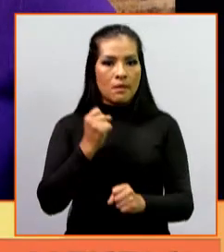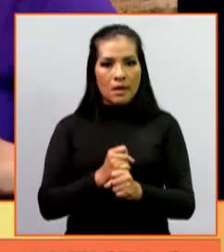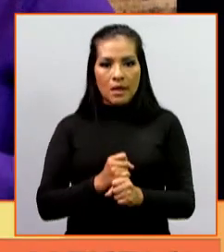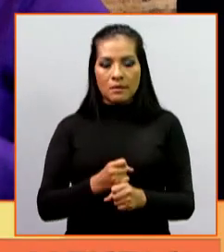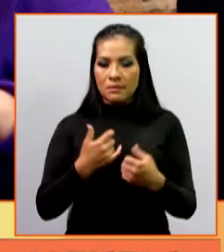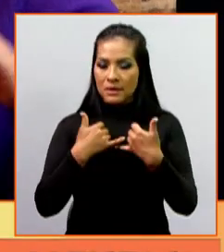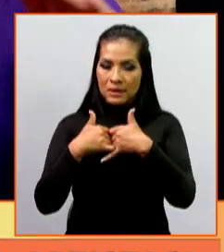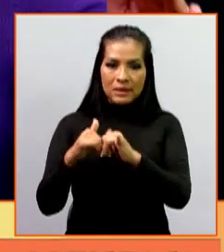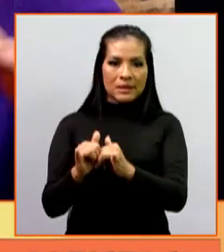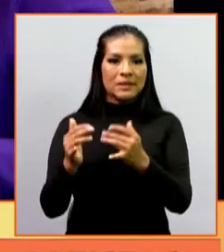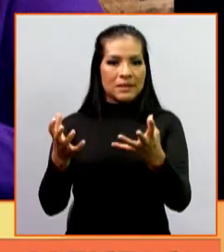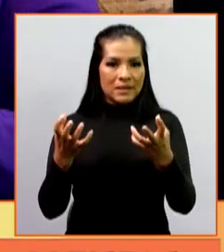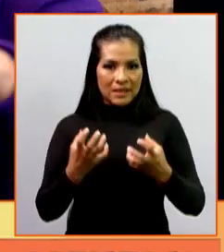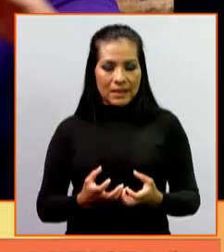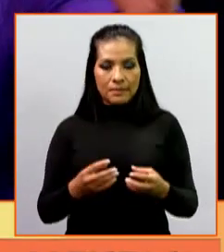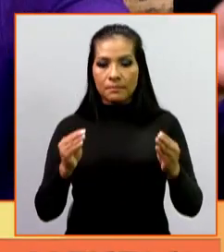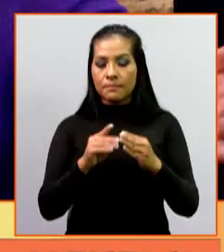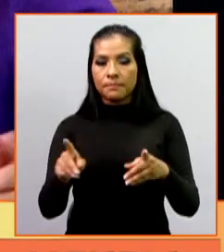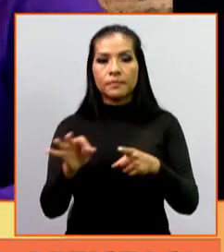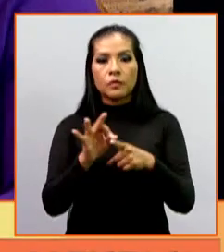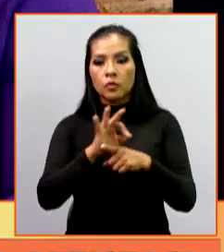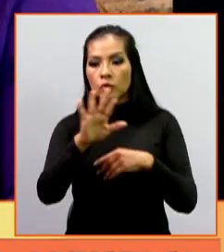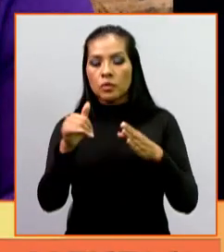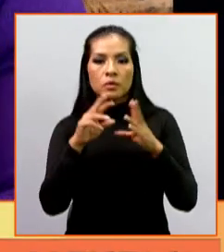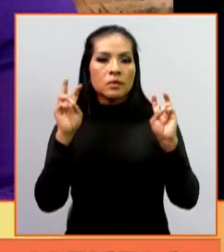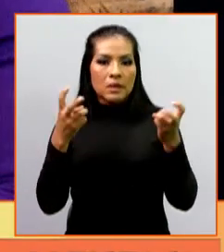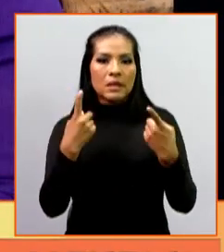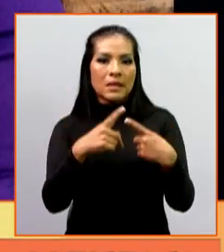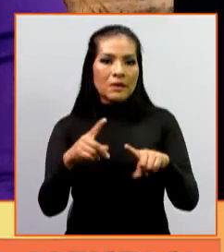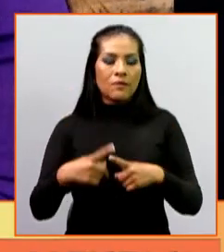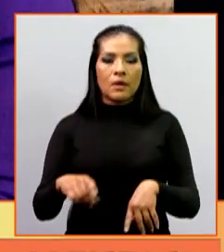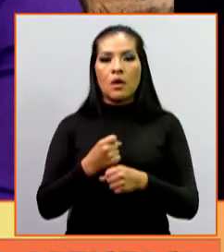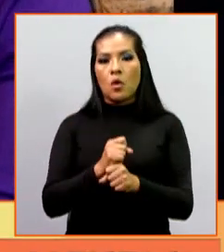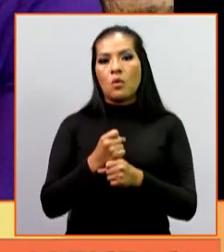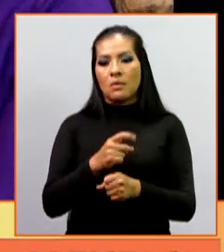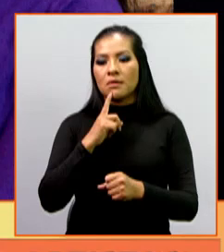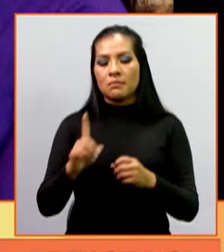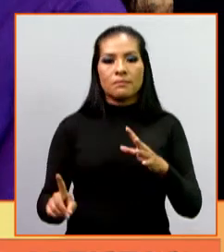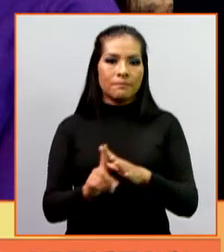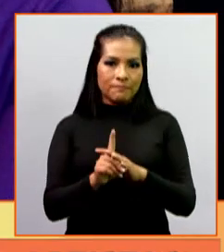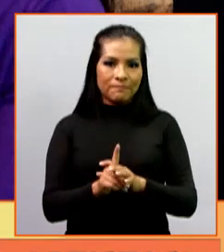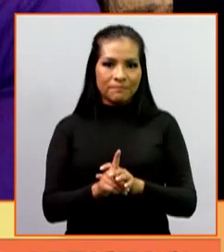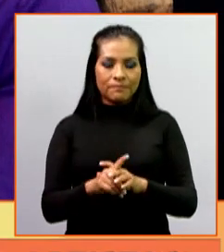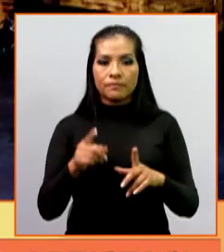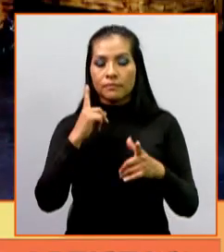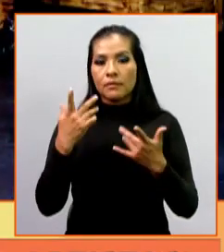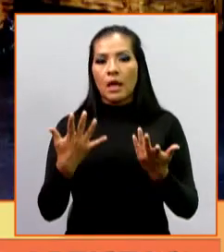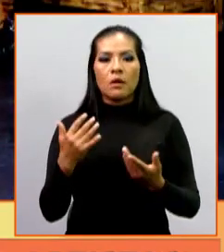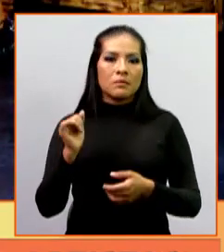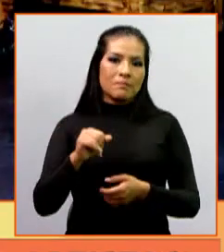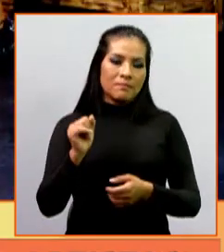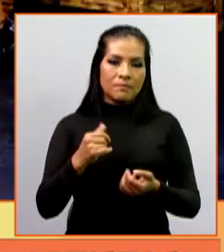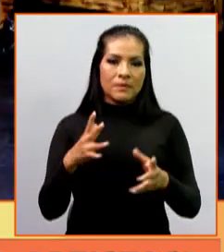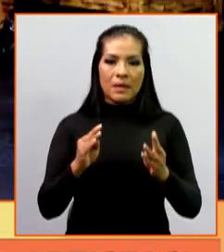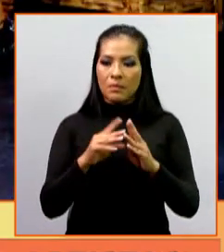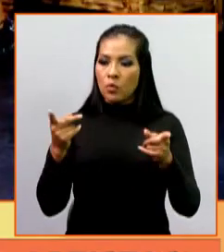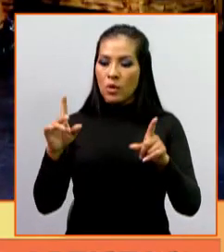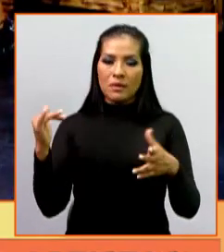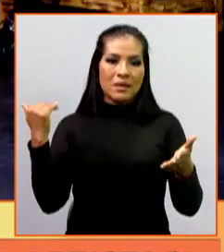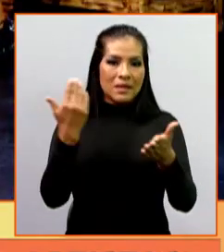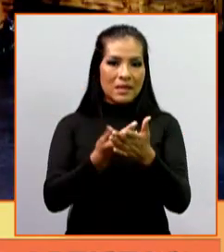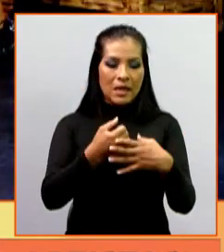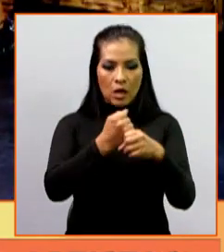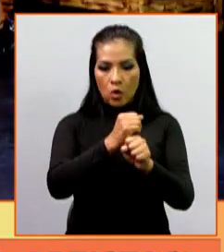agenda también en función a estas obras que se van a ir produciendo, ¿no? Que me parece una belleza. Claro, porque de pronto uno llega a una obra de teatro y ya está